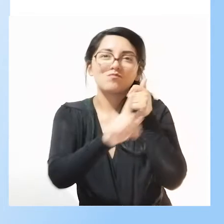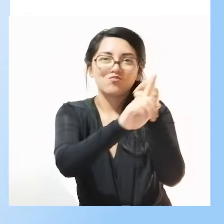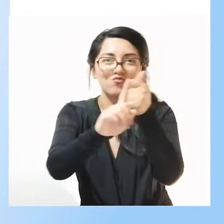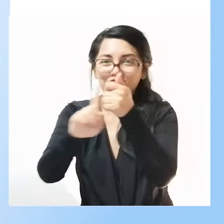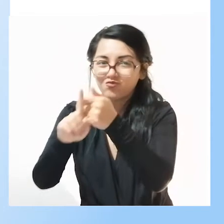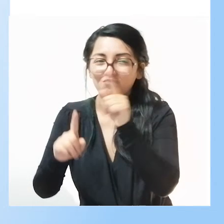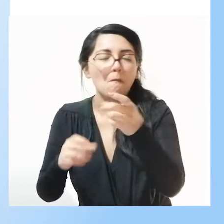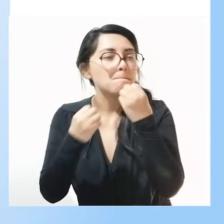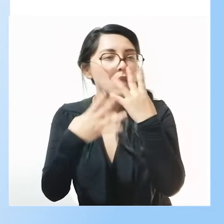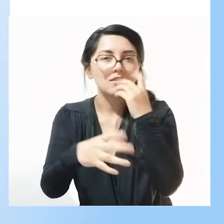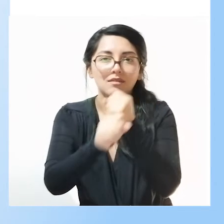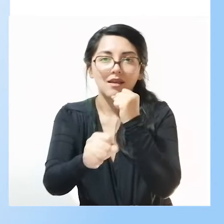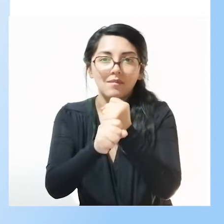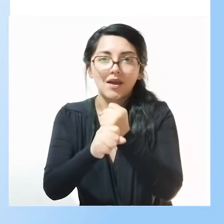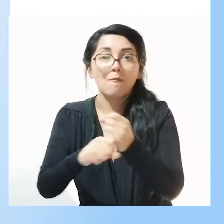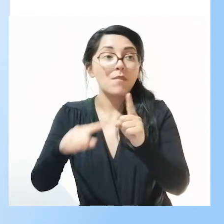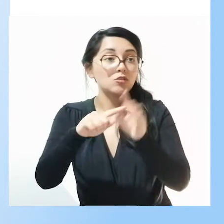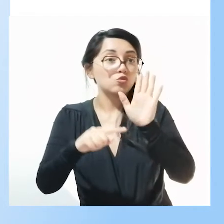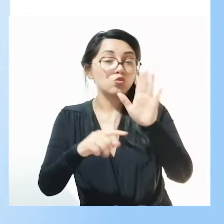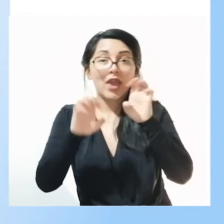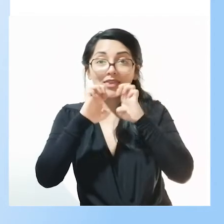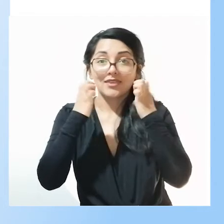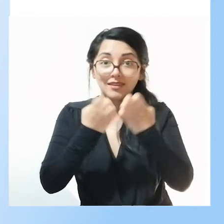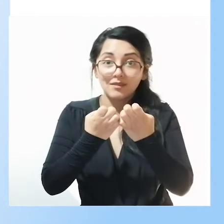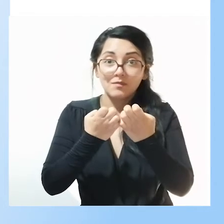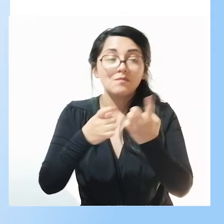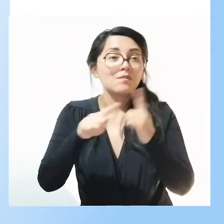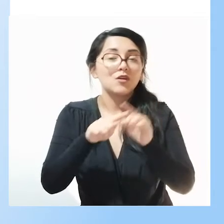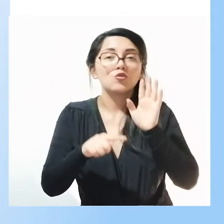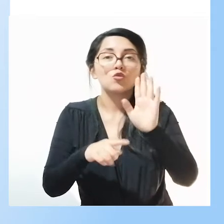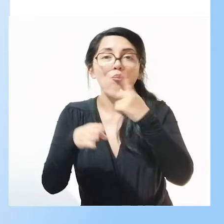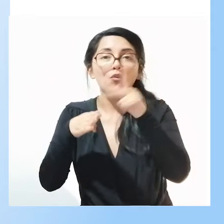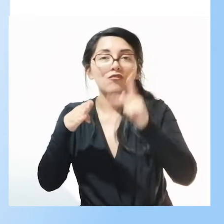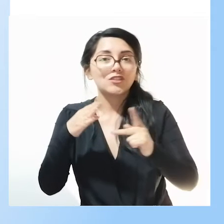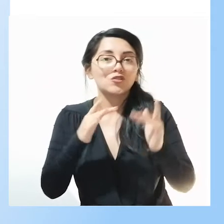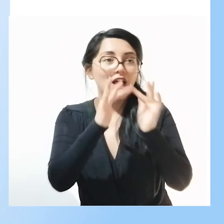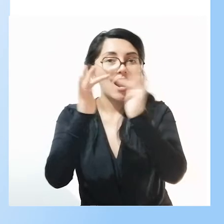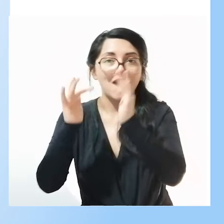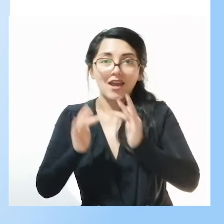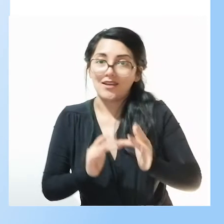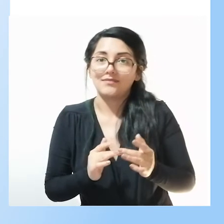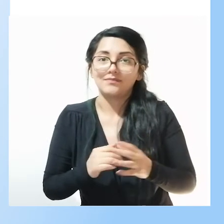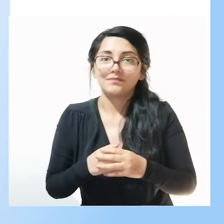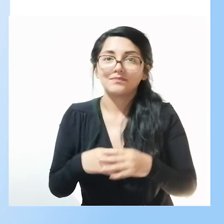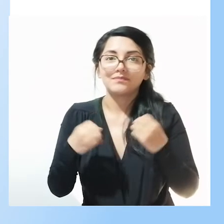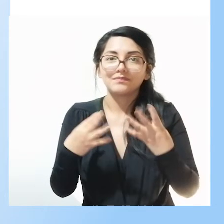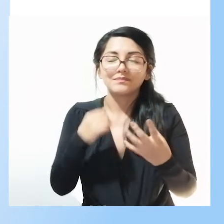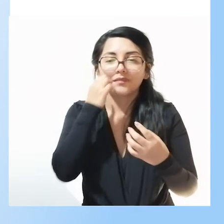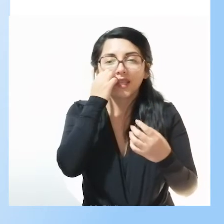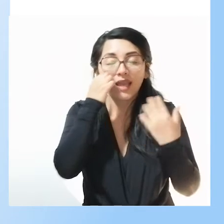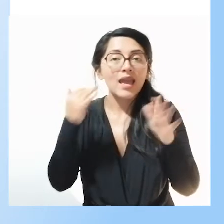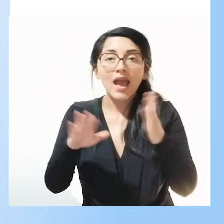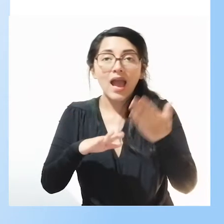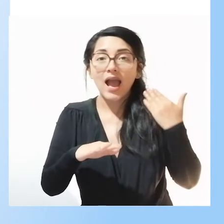pero también en nuestro equipo y en nuestra red de profesionales. Hemos dicho al